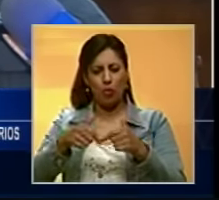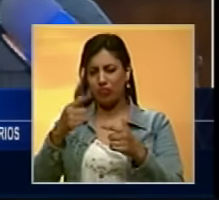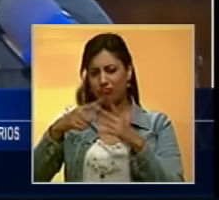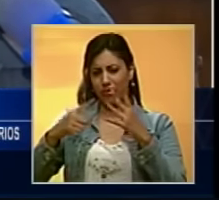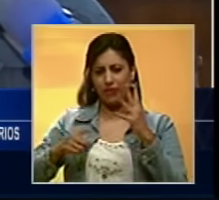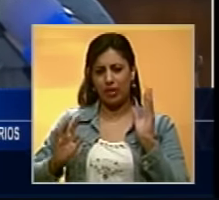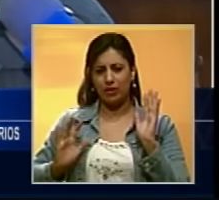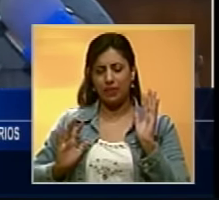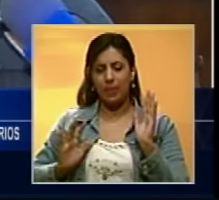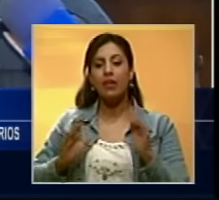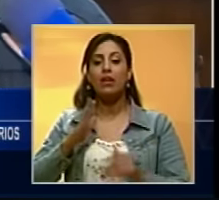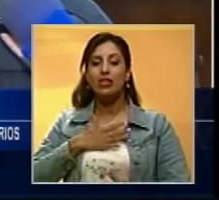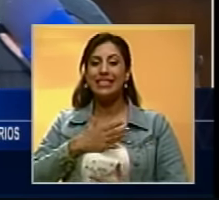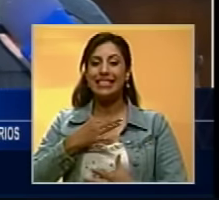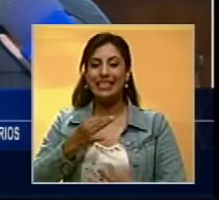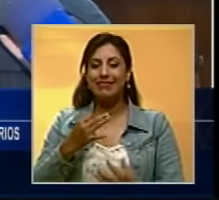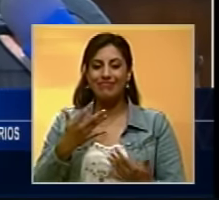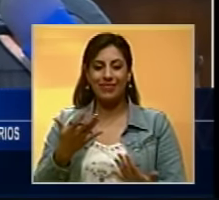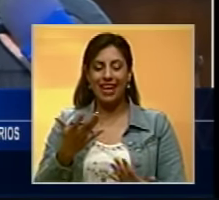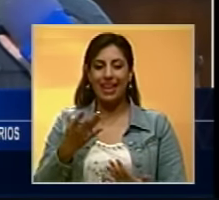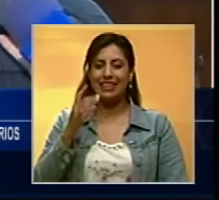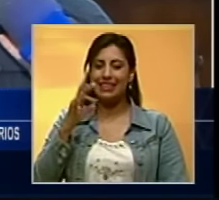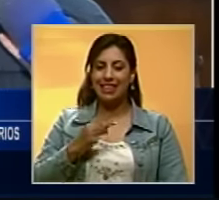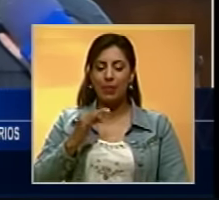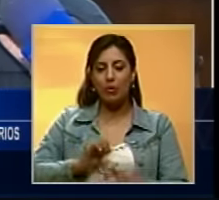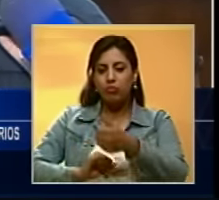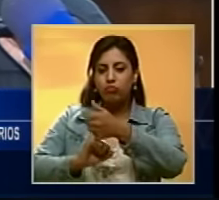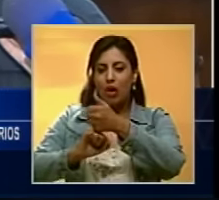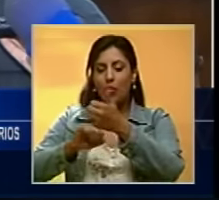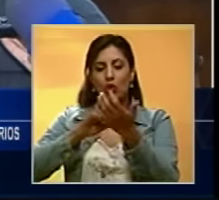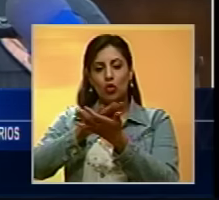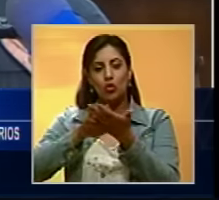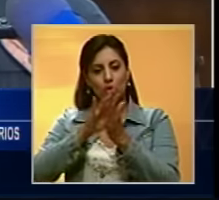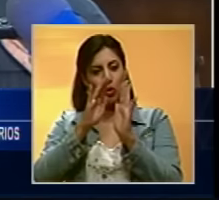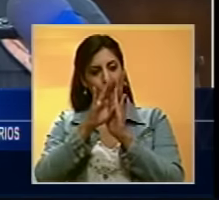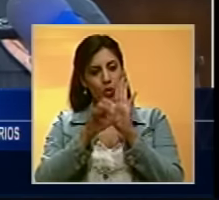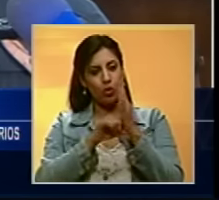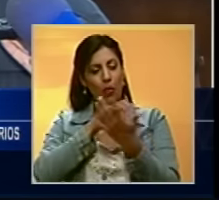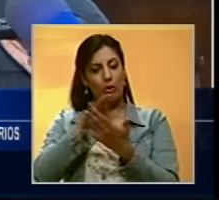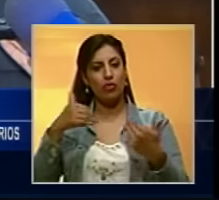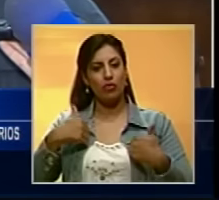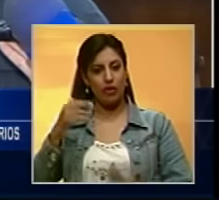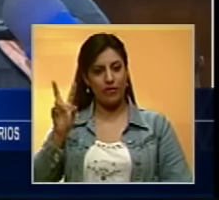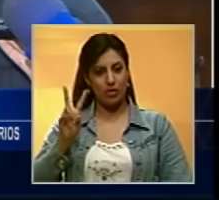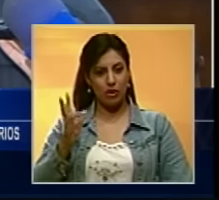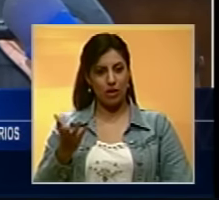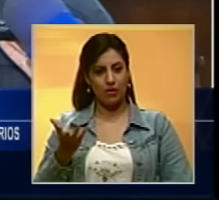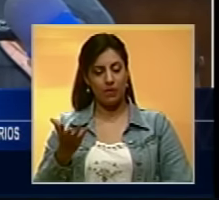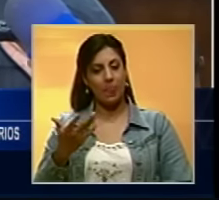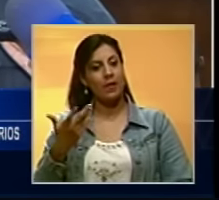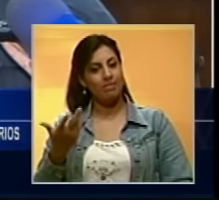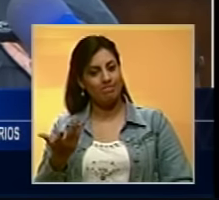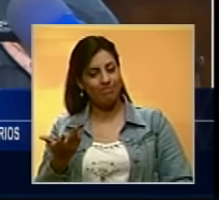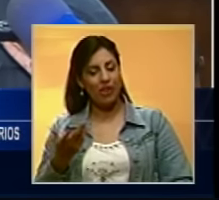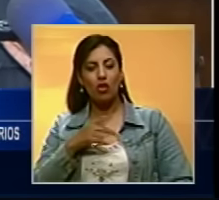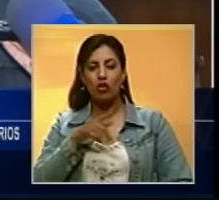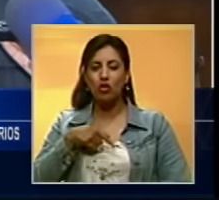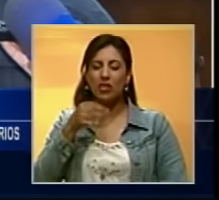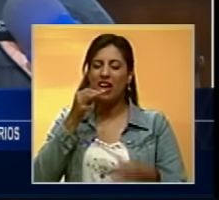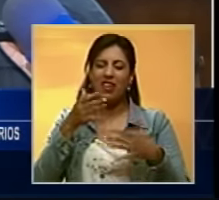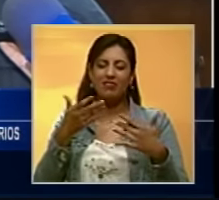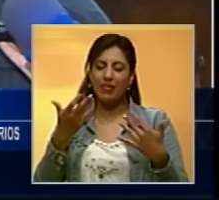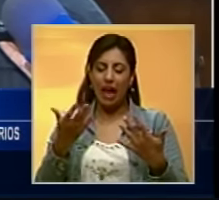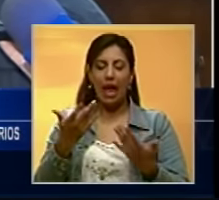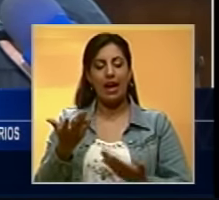etcétera la intención ha sido siempre de respaldar una solución constitucional a la crisis que vive Venezuela de qué íbamos de qué estamos